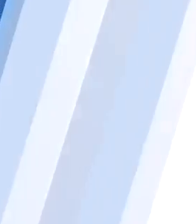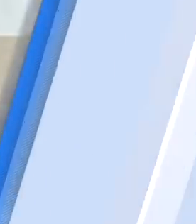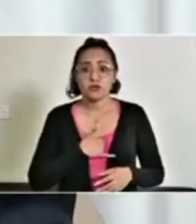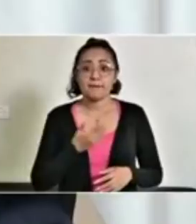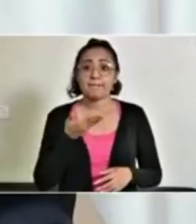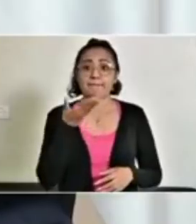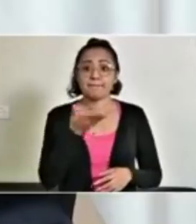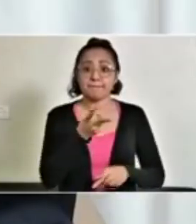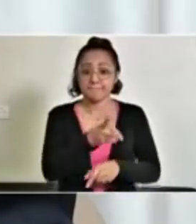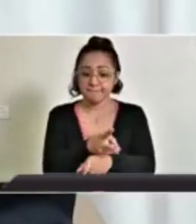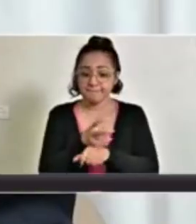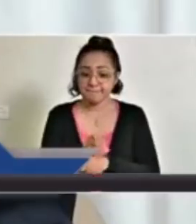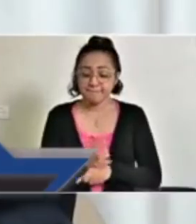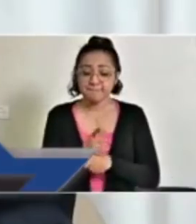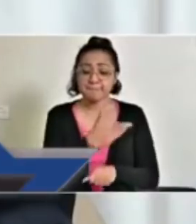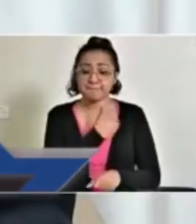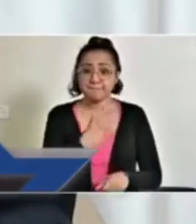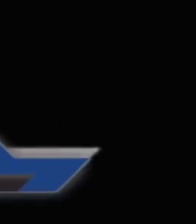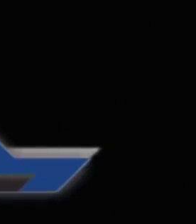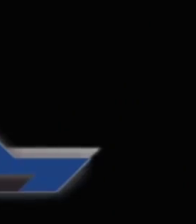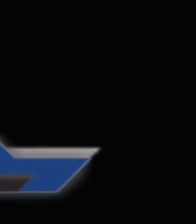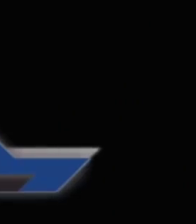presidentes municipales